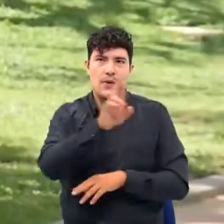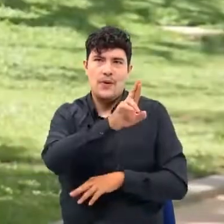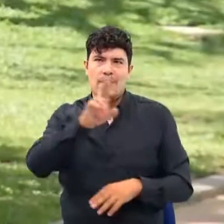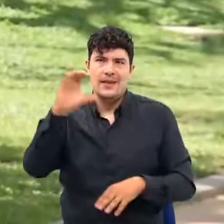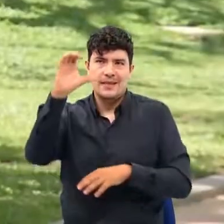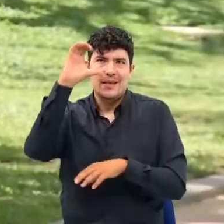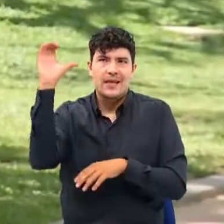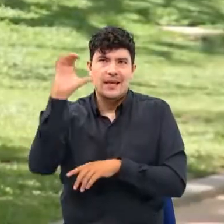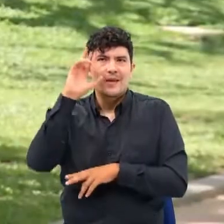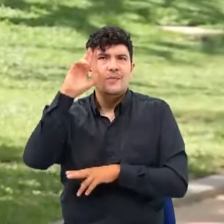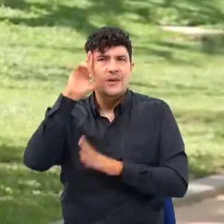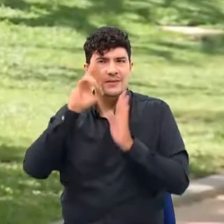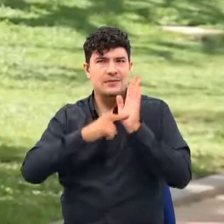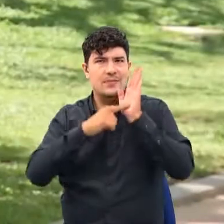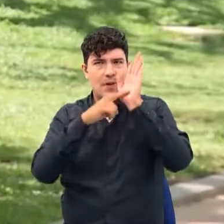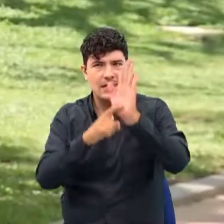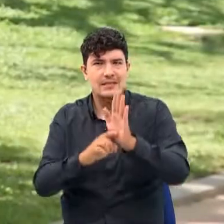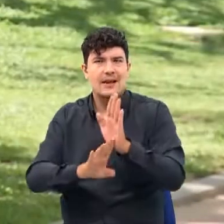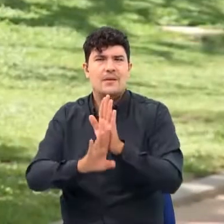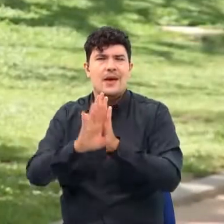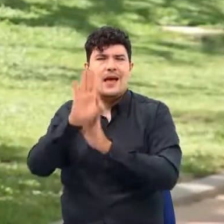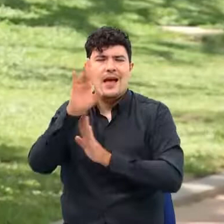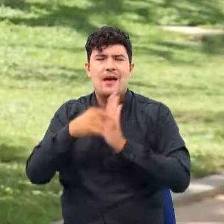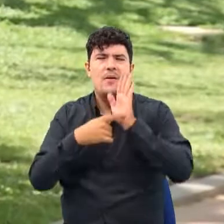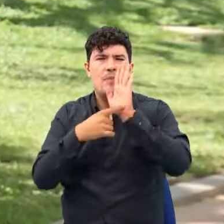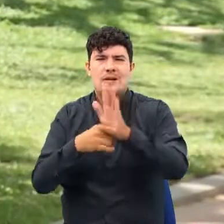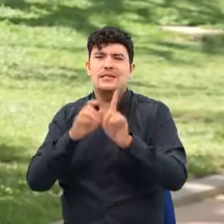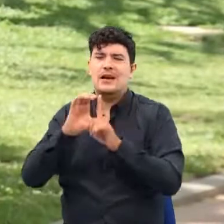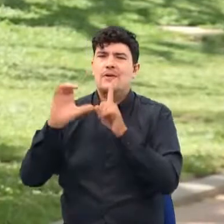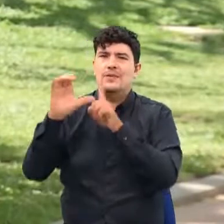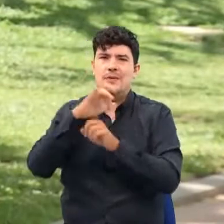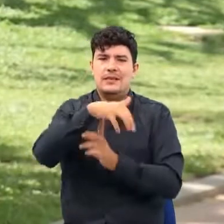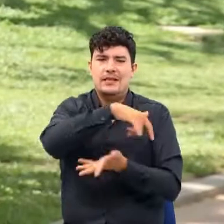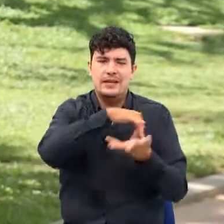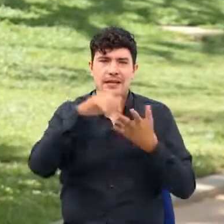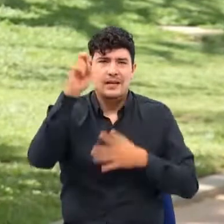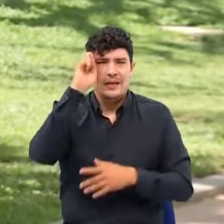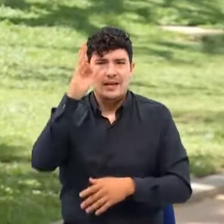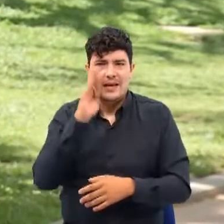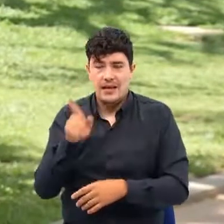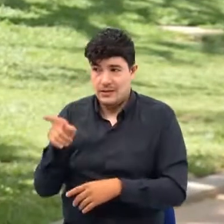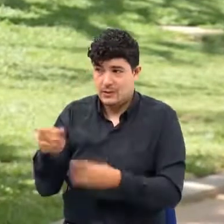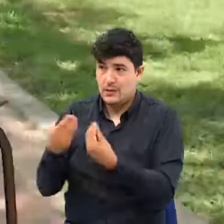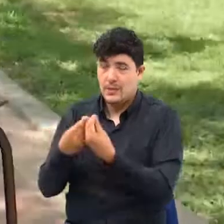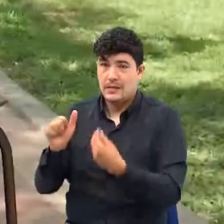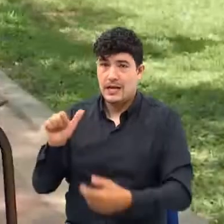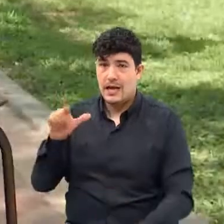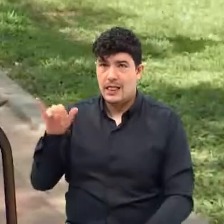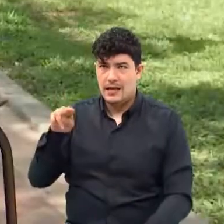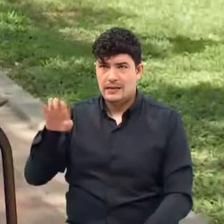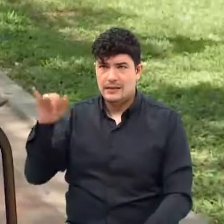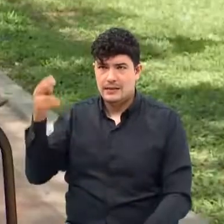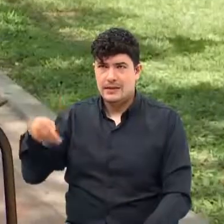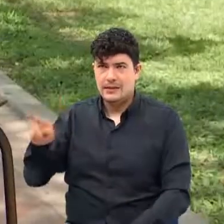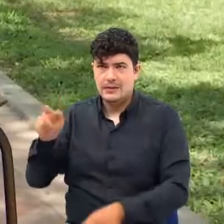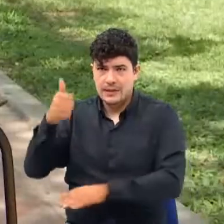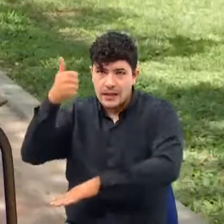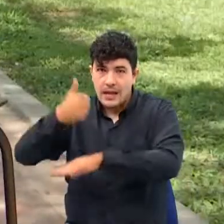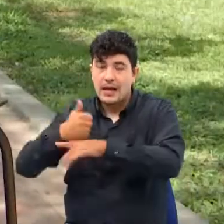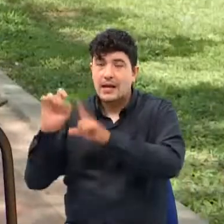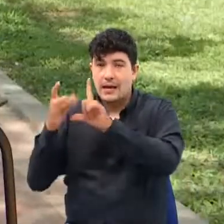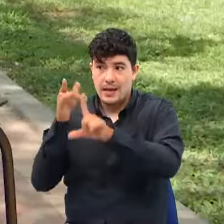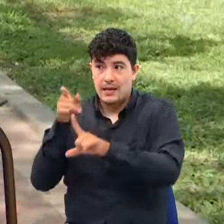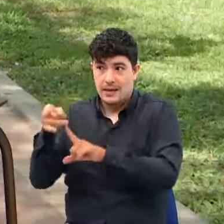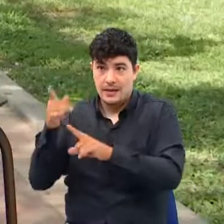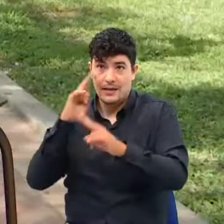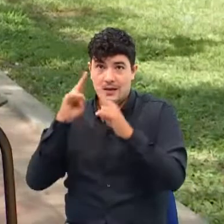manera enterarnos, mostrarnos cuál es la cultura del Gran Santander. Aquí está también Lizeth Mesa, directora del área digital del Canal TRO, quien a través de redes sociales también ha